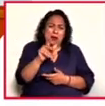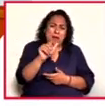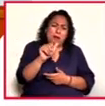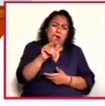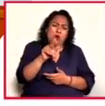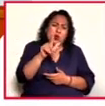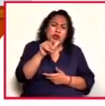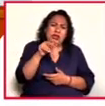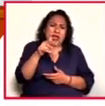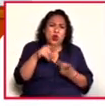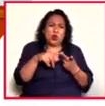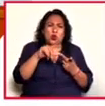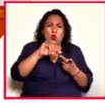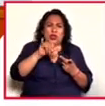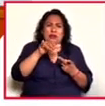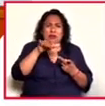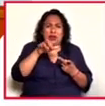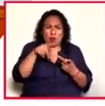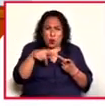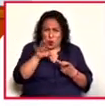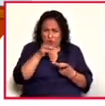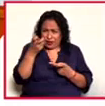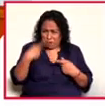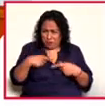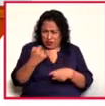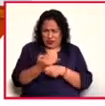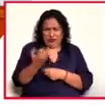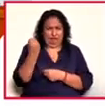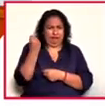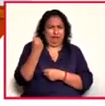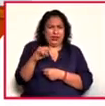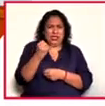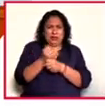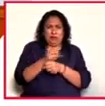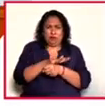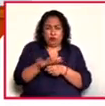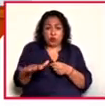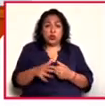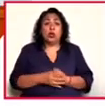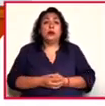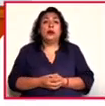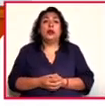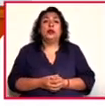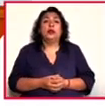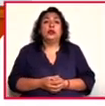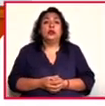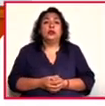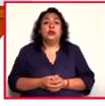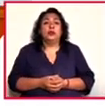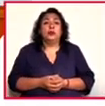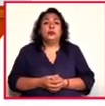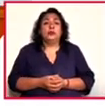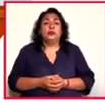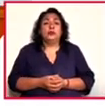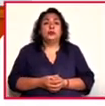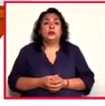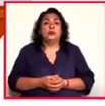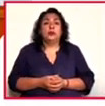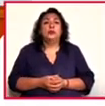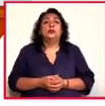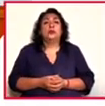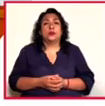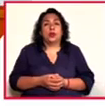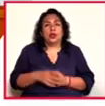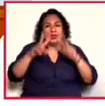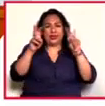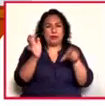Jimena Romo puedan interpretar a esos personajes. Ah, órale, después te caldeas, güey. Oh, así me gusta. Aquí donde estás. La Diosa del